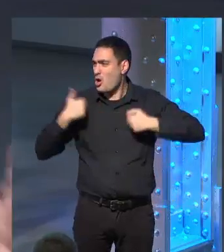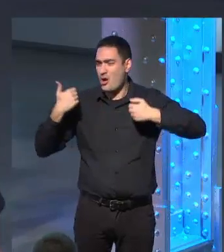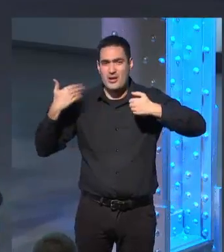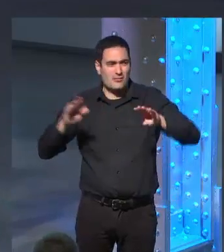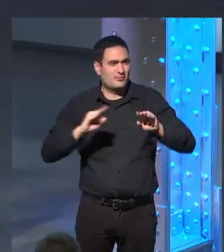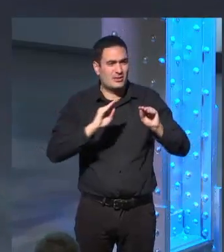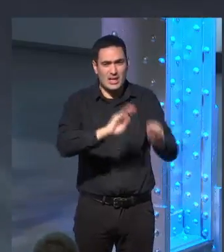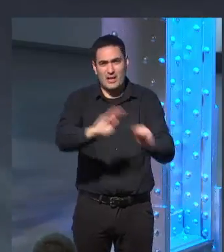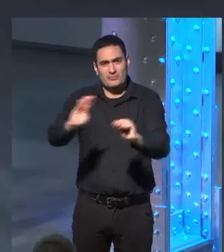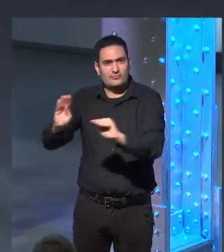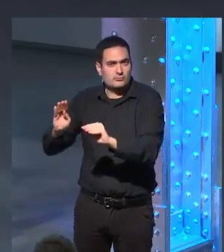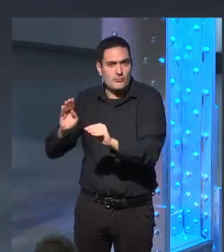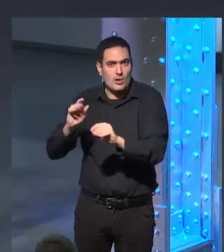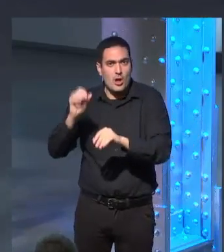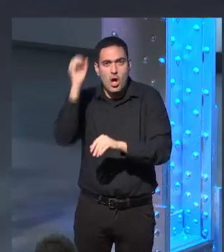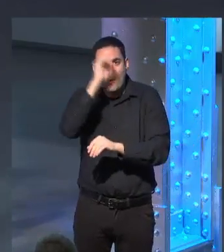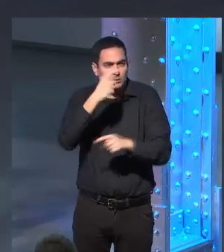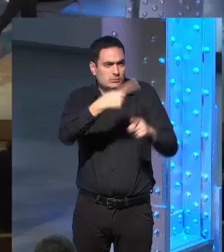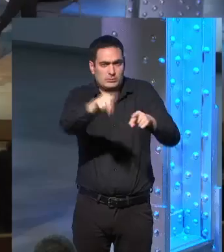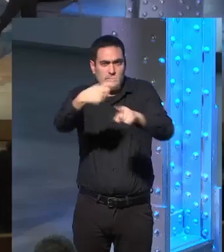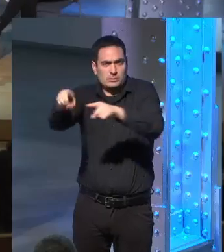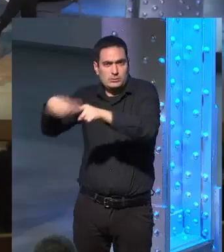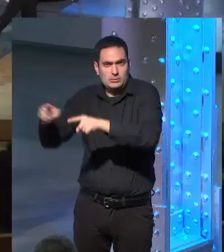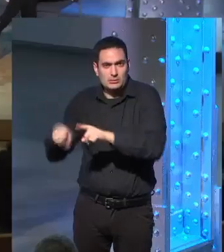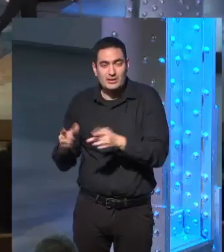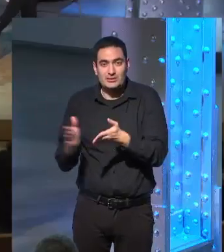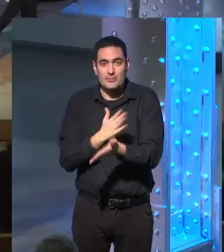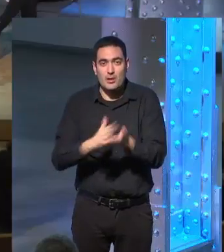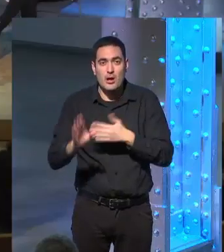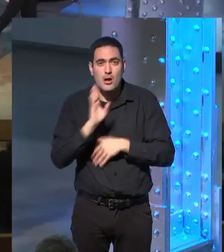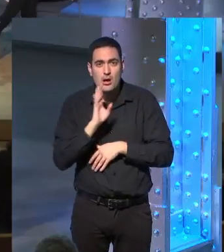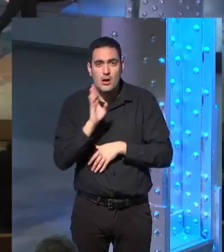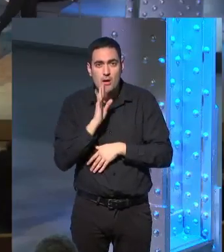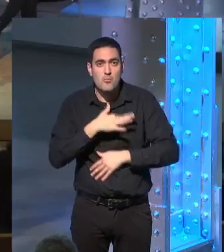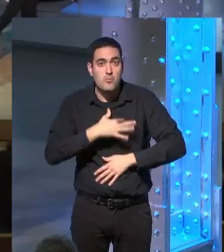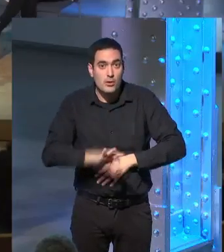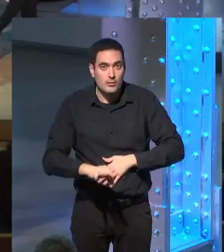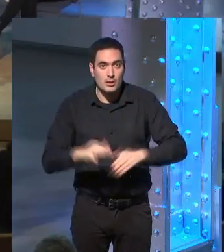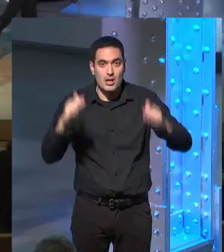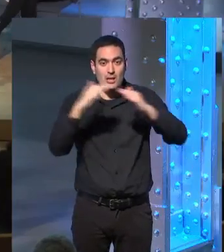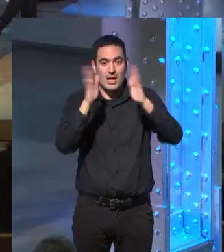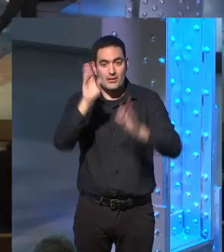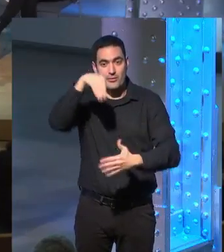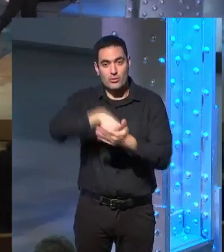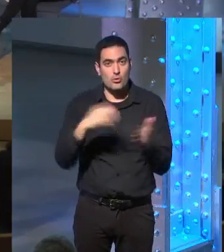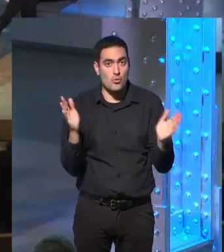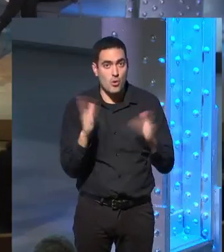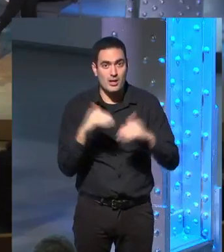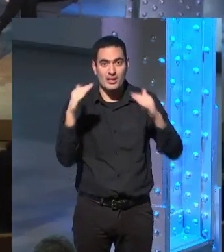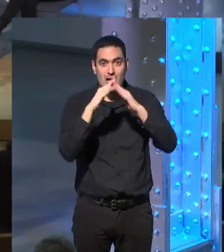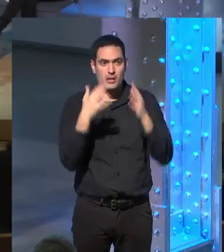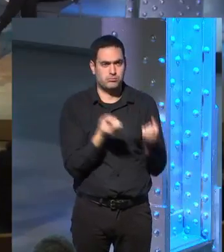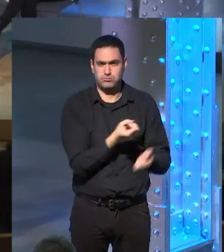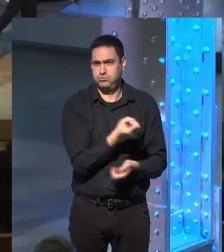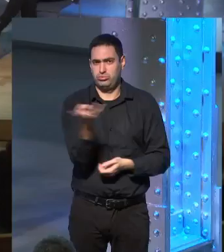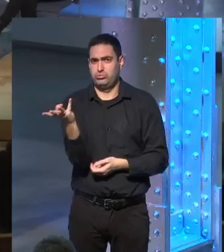cada uno lo ve de una forma, pero dices, es esa separación que quizá en nuestros hogares no se da, pero que en muchas casas